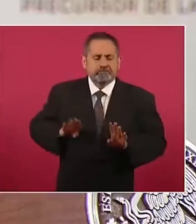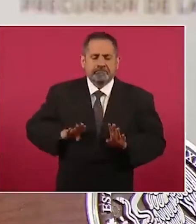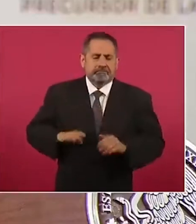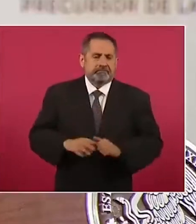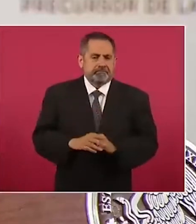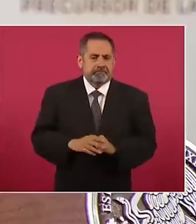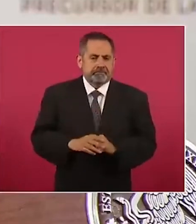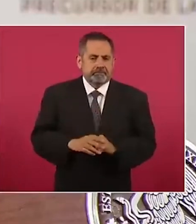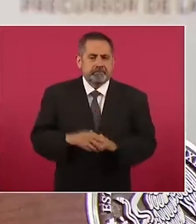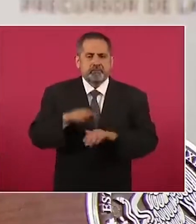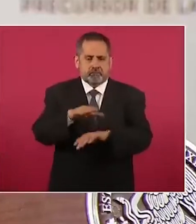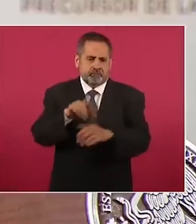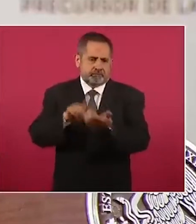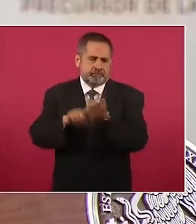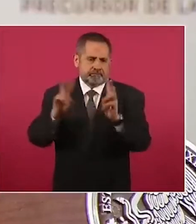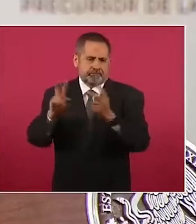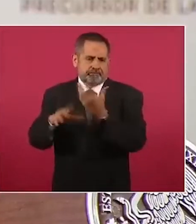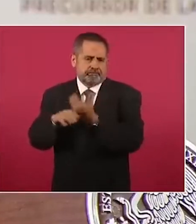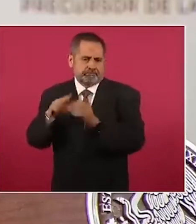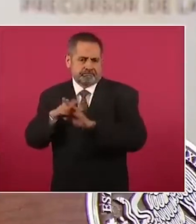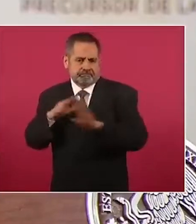en materia de ingreso